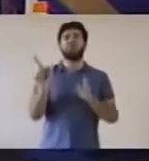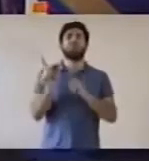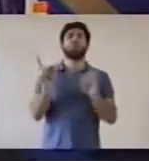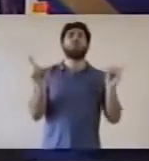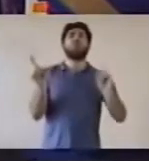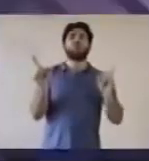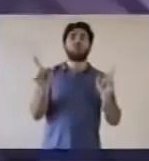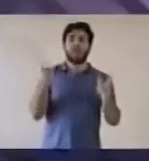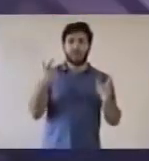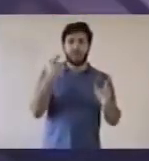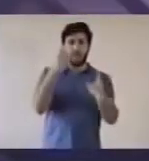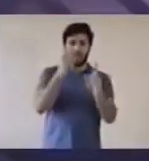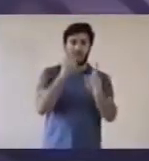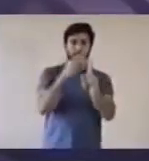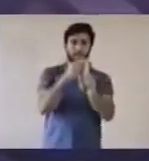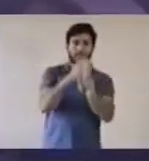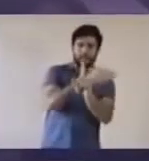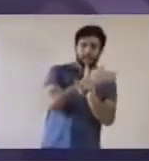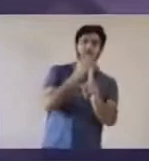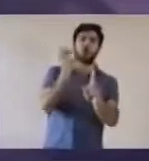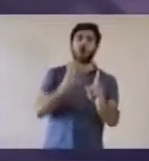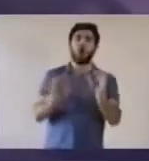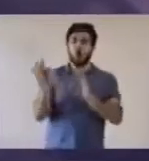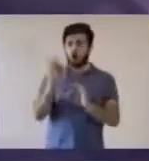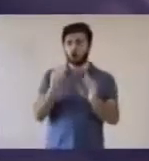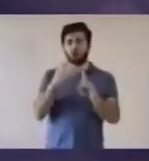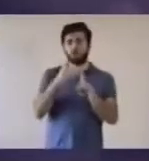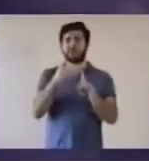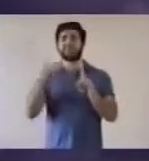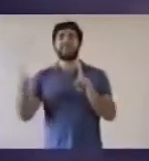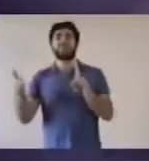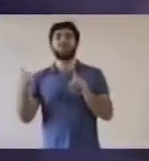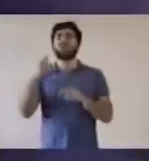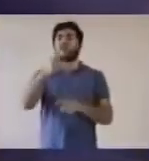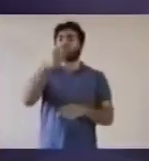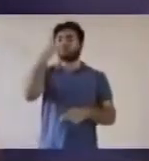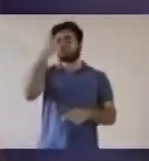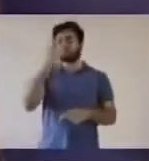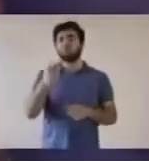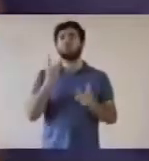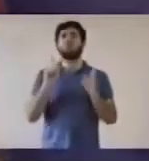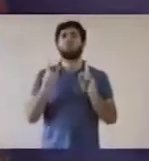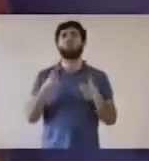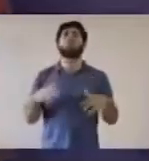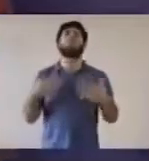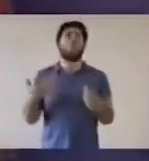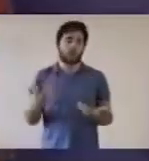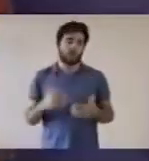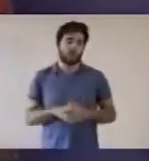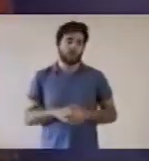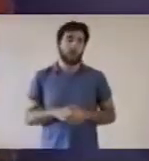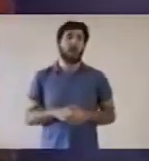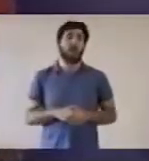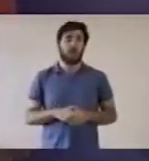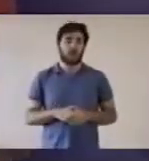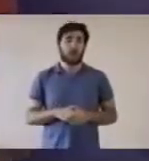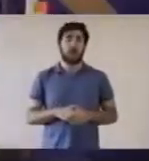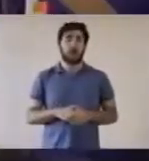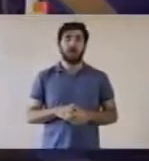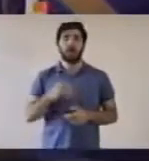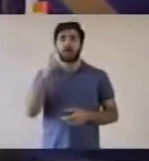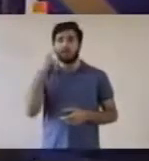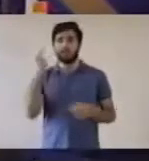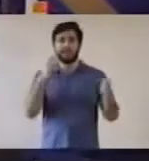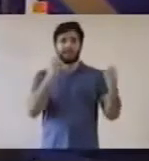o sufijo? Muy bien, si estoy añadiendo la partícula ex y el ex está al principio